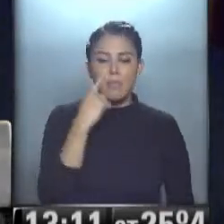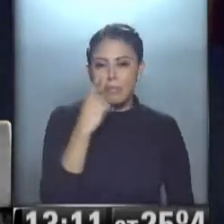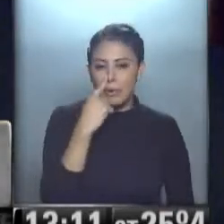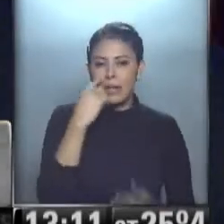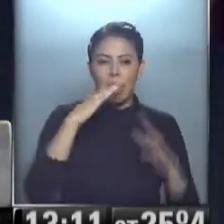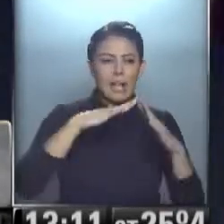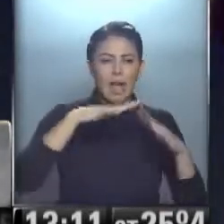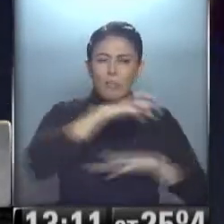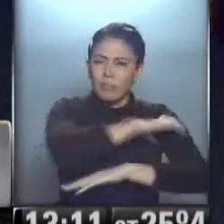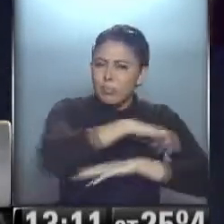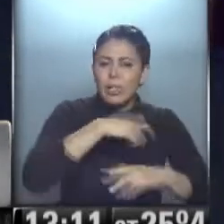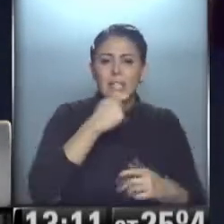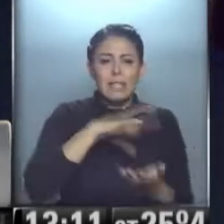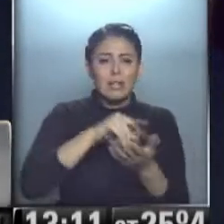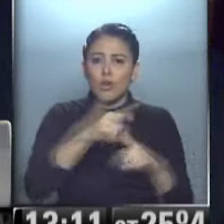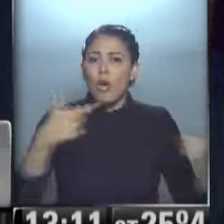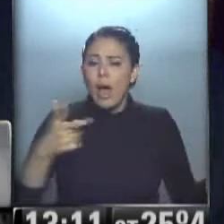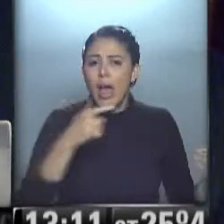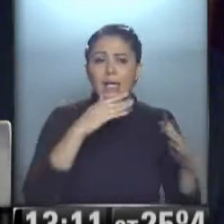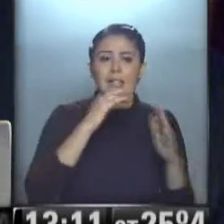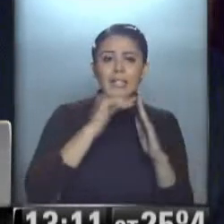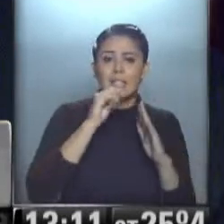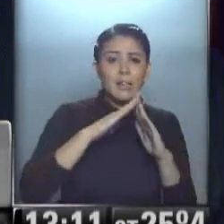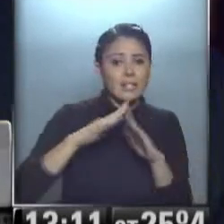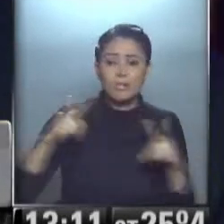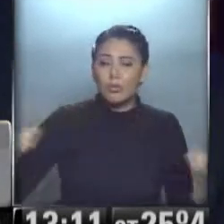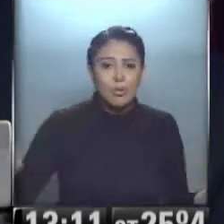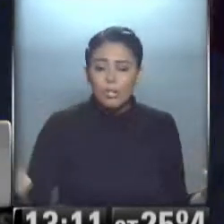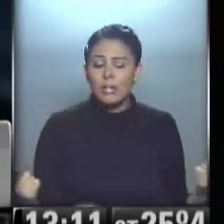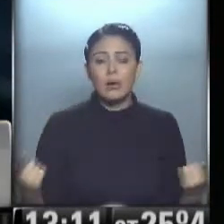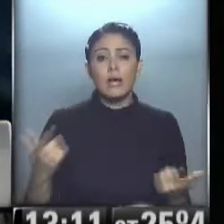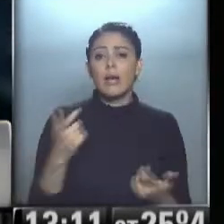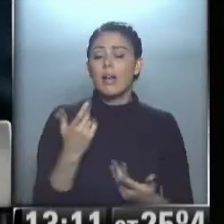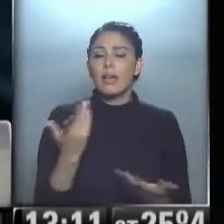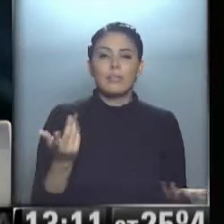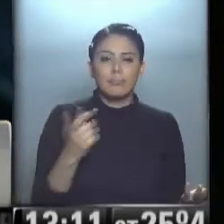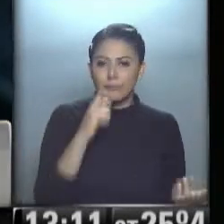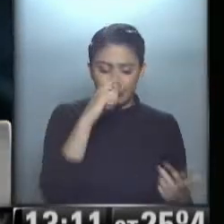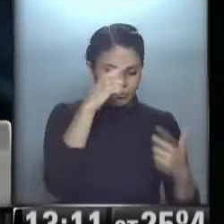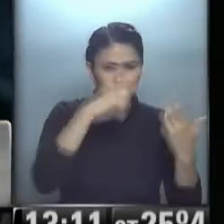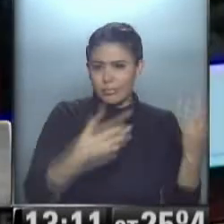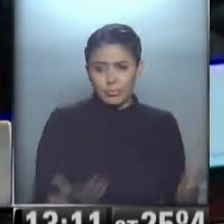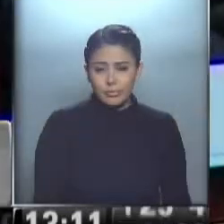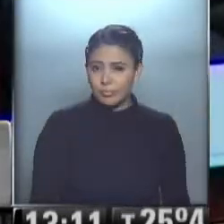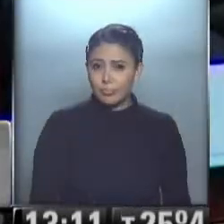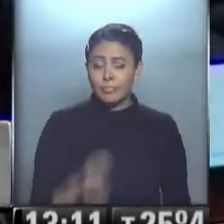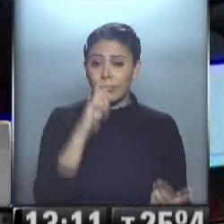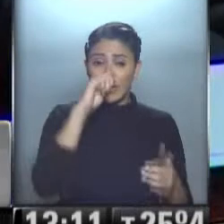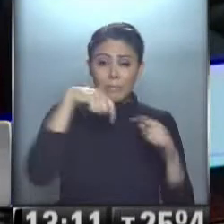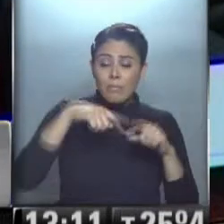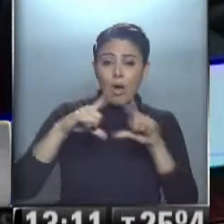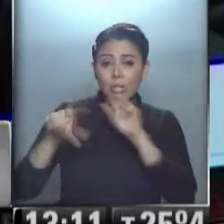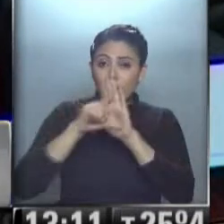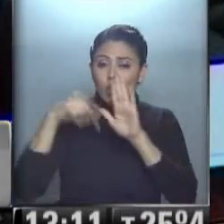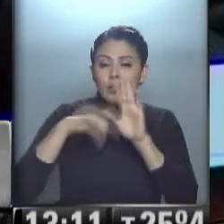emergencia los que no tienen terrenos los que no tienen los que no tienen vivienda hoy entre otras cosas este código también